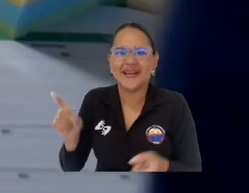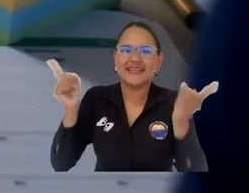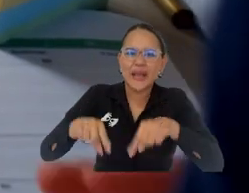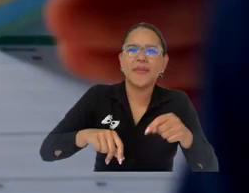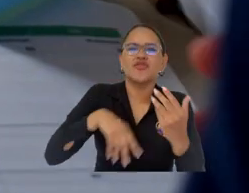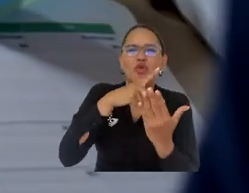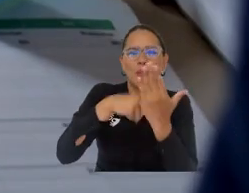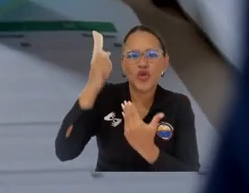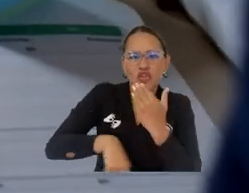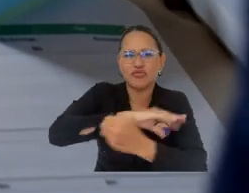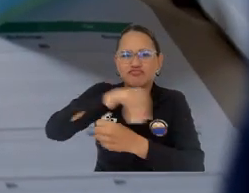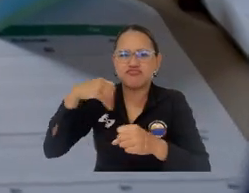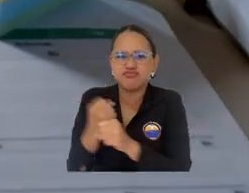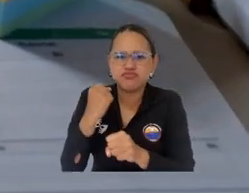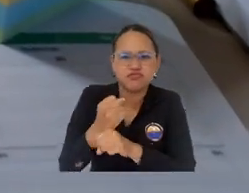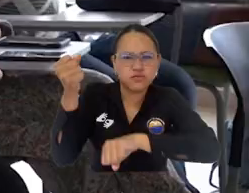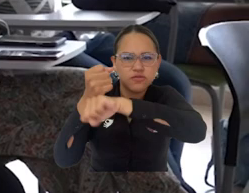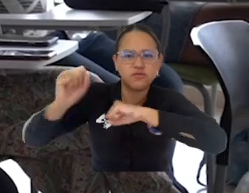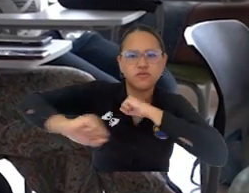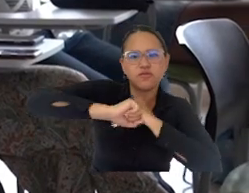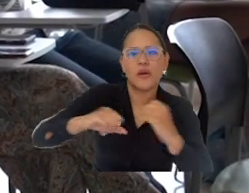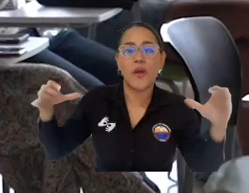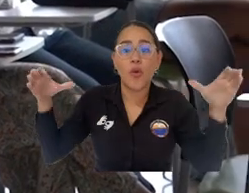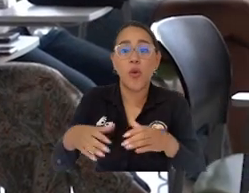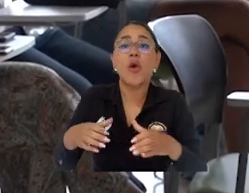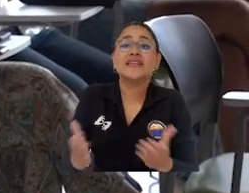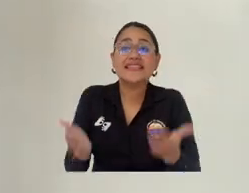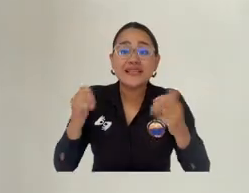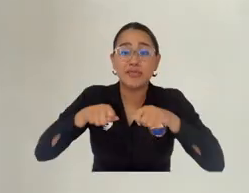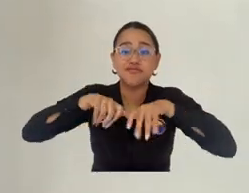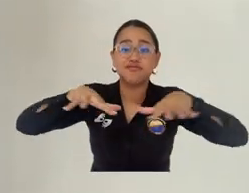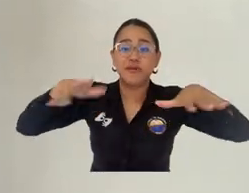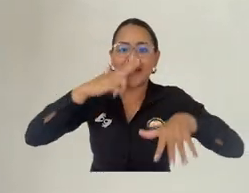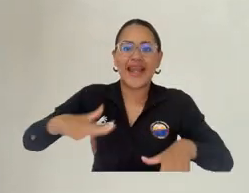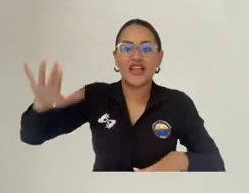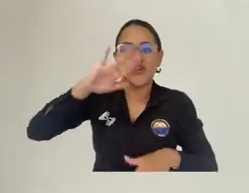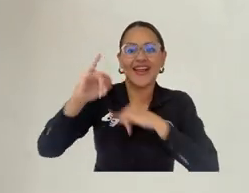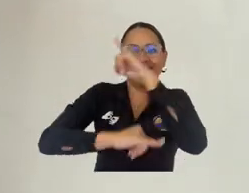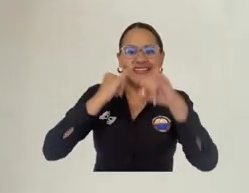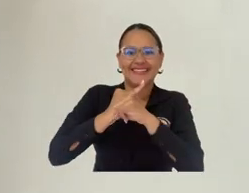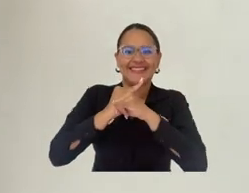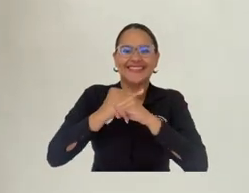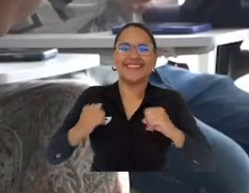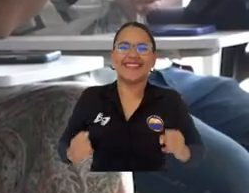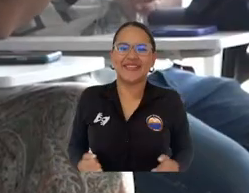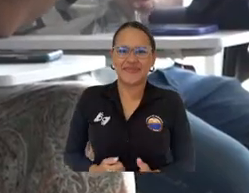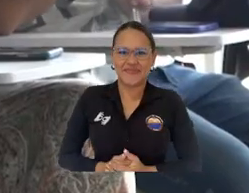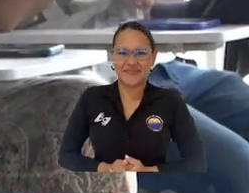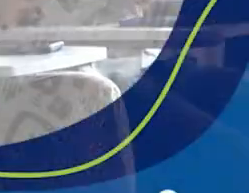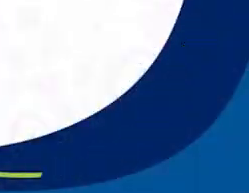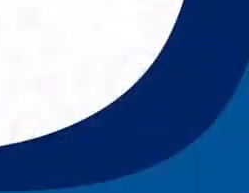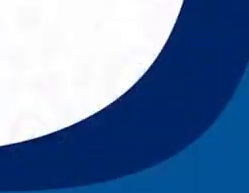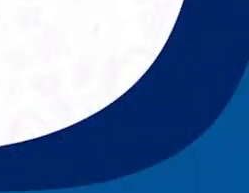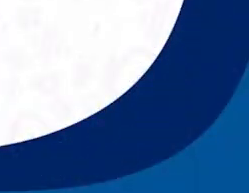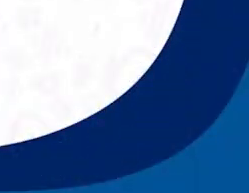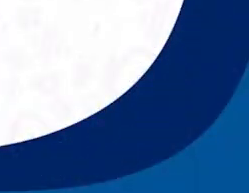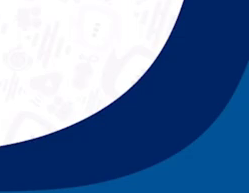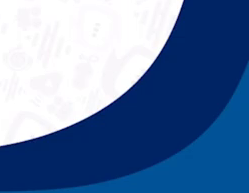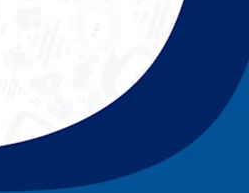y la gestión de proyectos de cooperación que se van extendiendo ampliamente a nivel nacional e internacional.